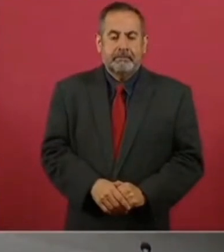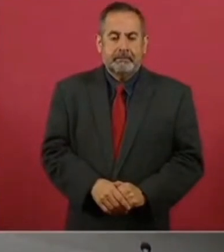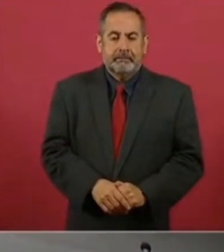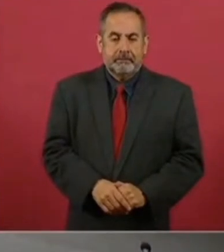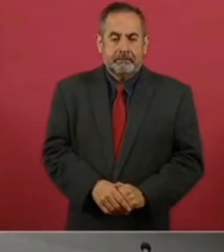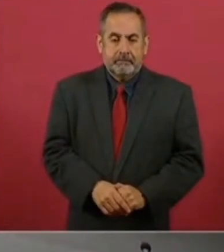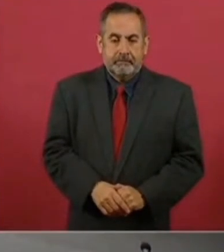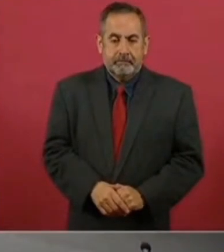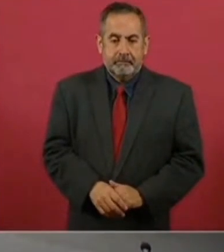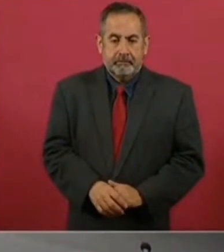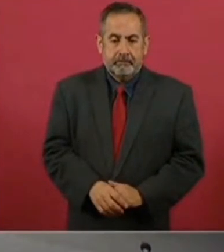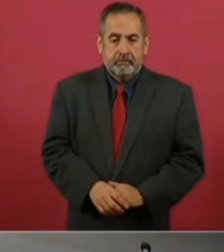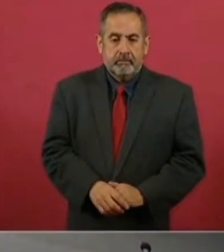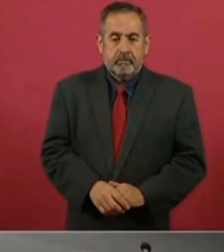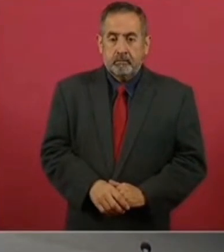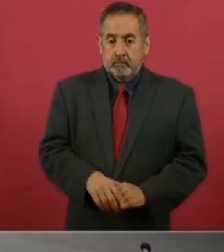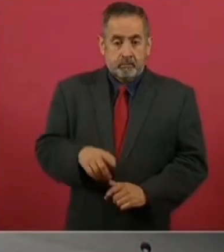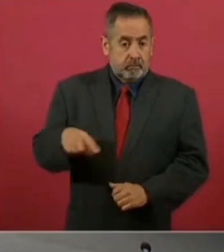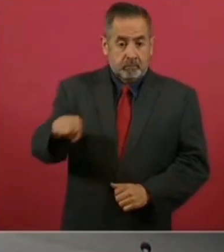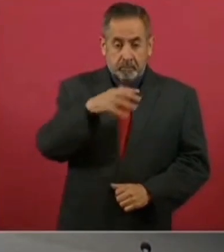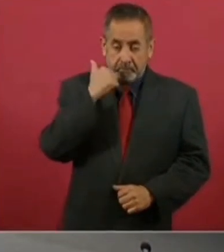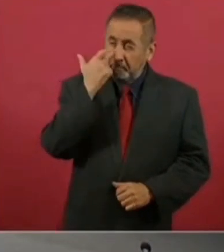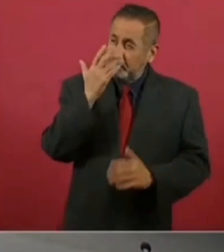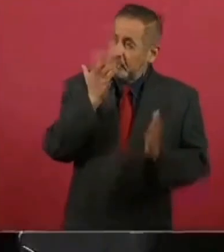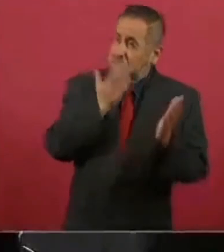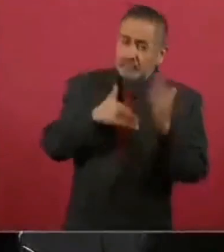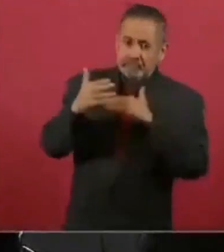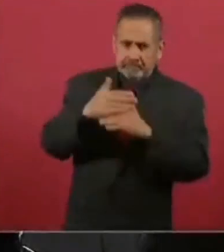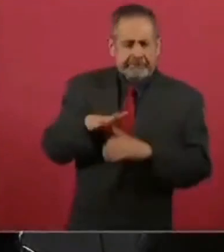Que quiera azul celeste, que le cueste.